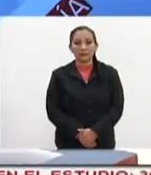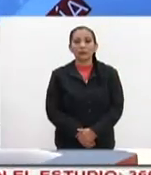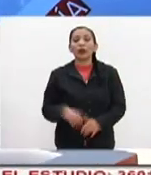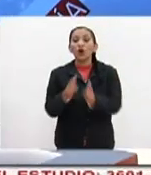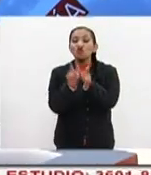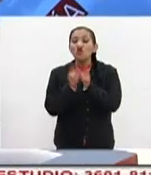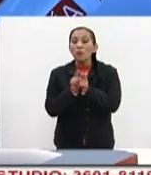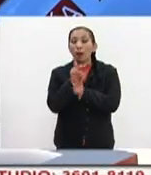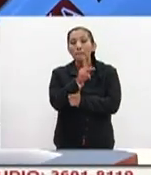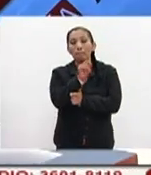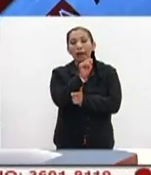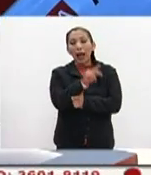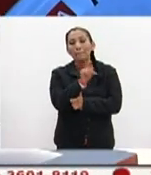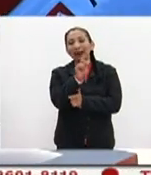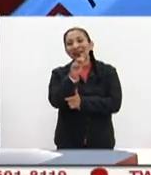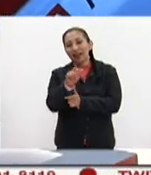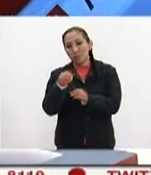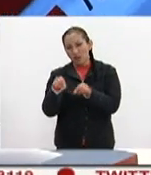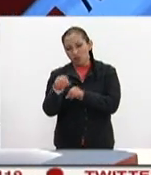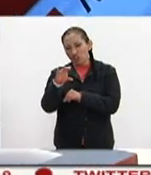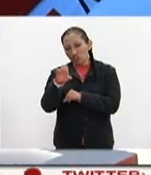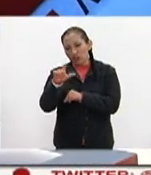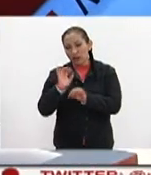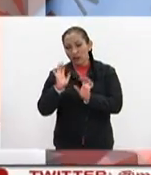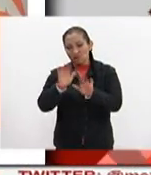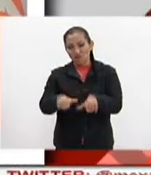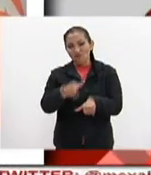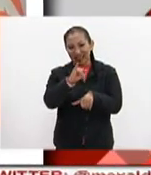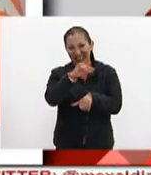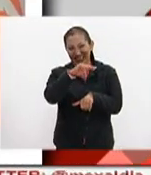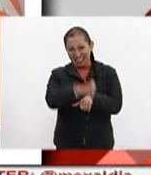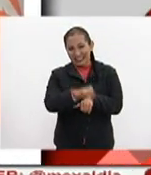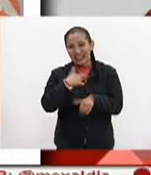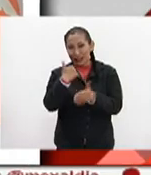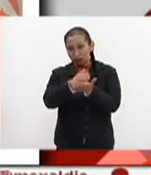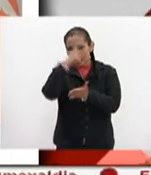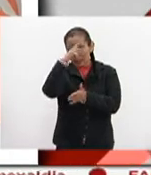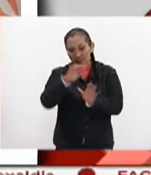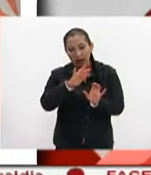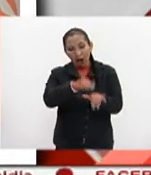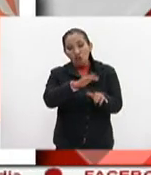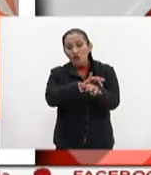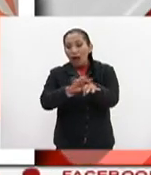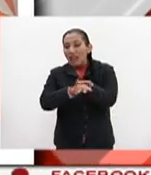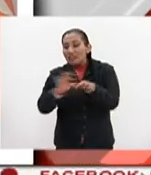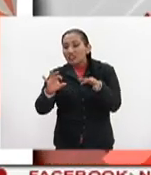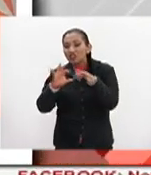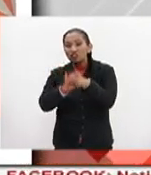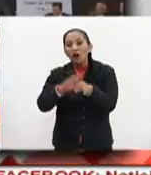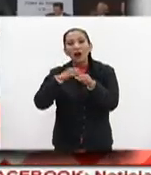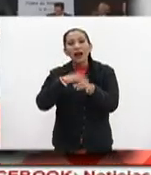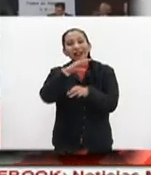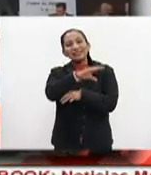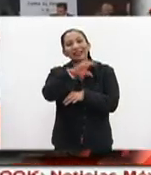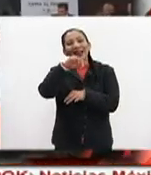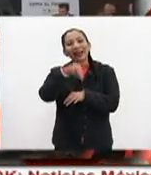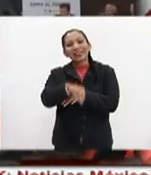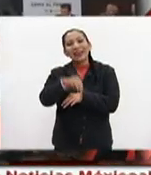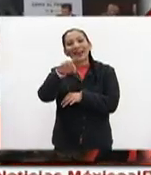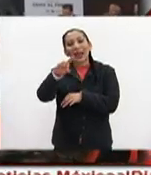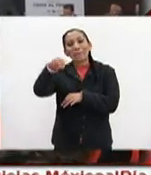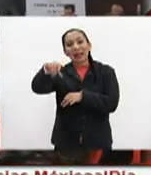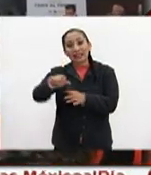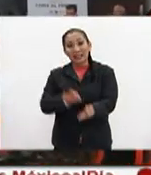Los partidos PAN, PRD y Movimiento Ciudadano inscribieron ante el Instituto Electoral de la Ciudad de México la coalición por la CDMX